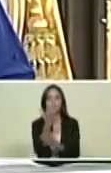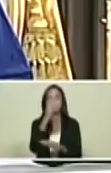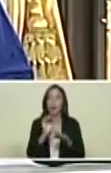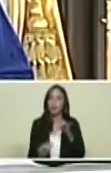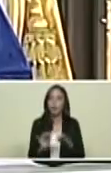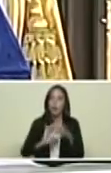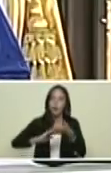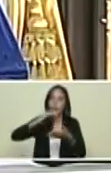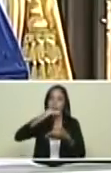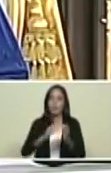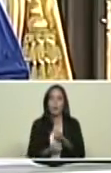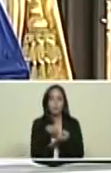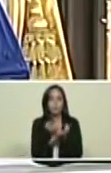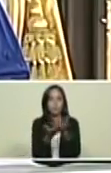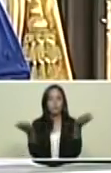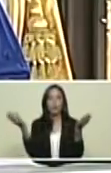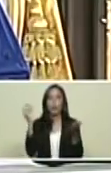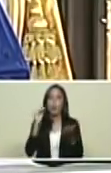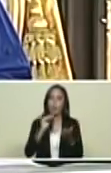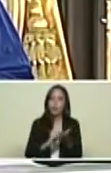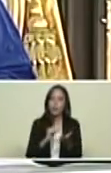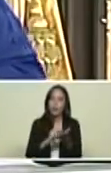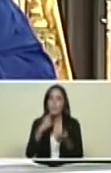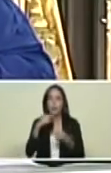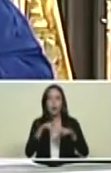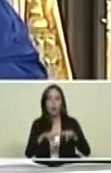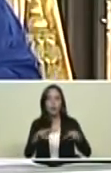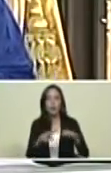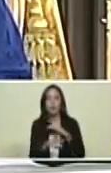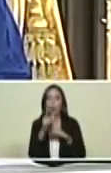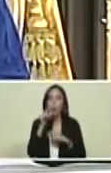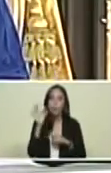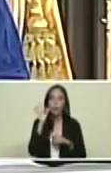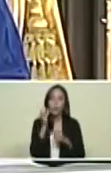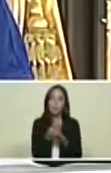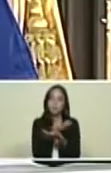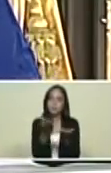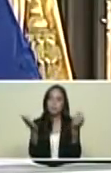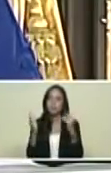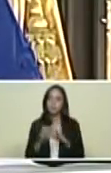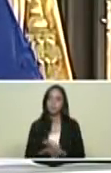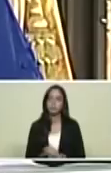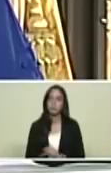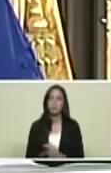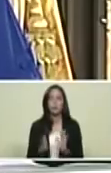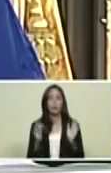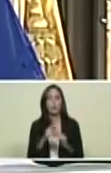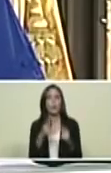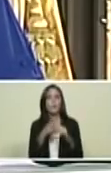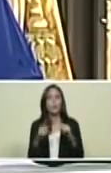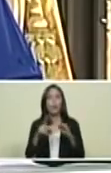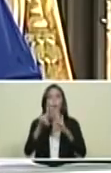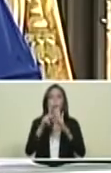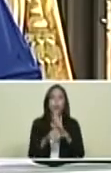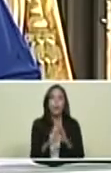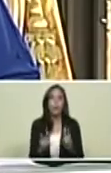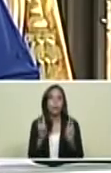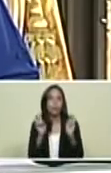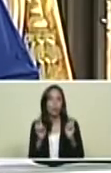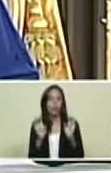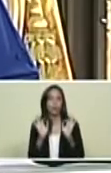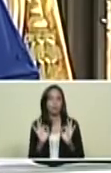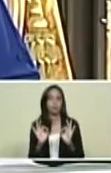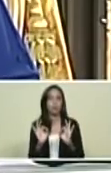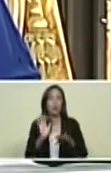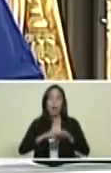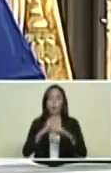canaimitas para que le llegue a todos los niños y niñas y se mantenga, eso sí, actualizados los programas, porque en el